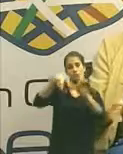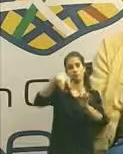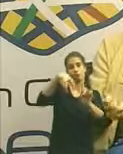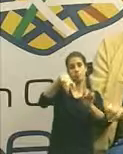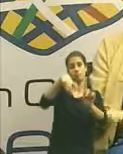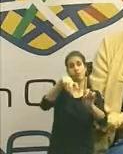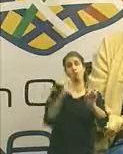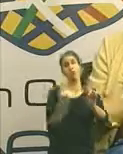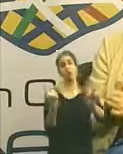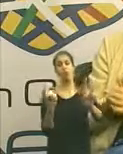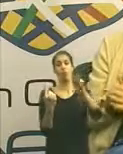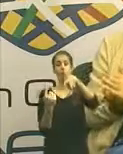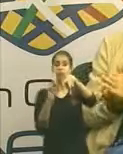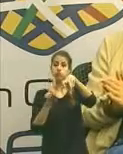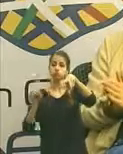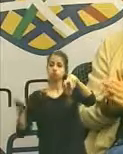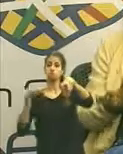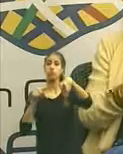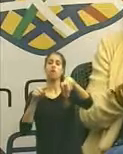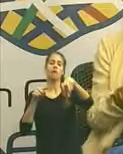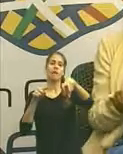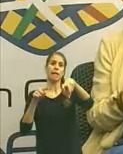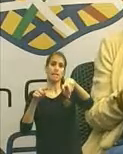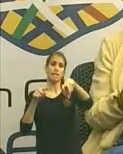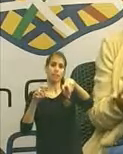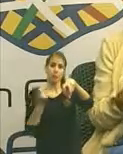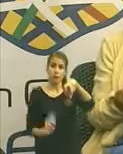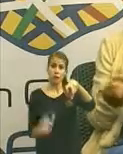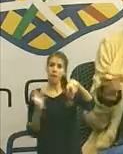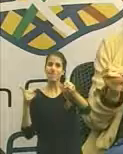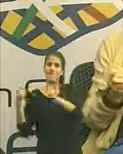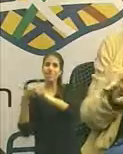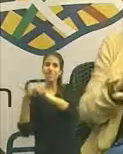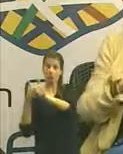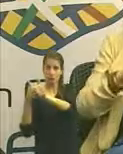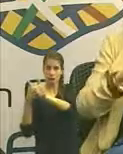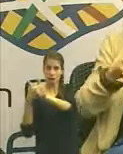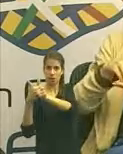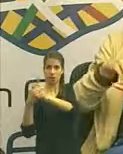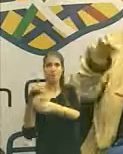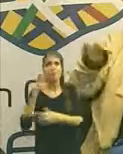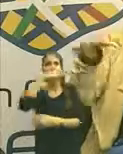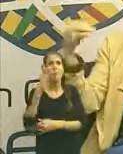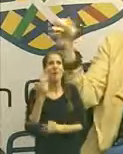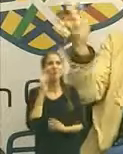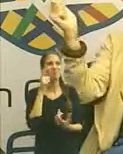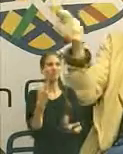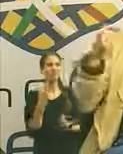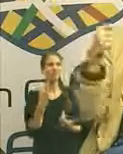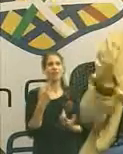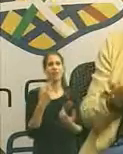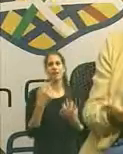no. Entonces a los padres les cuesta bastante el que no sea la vueltita que se le da en una hípica al